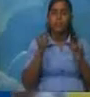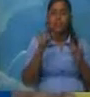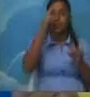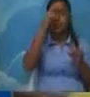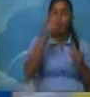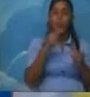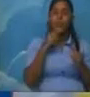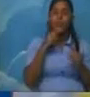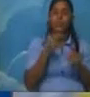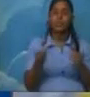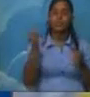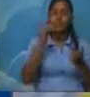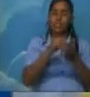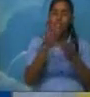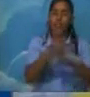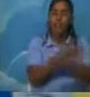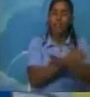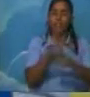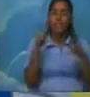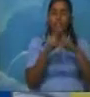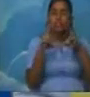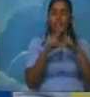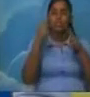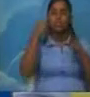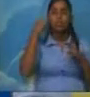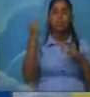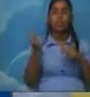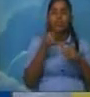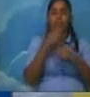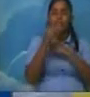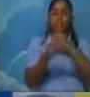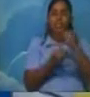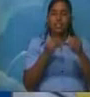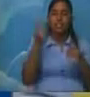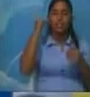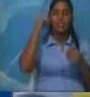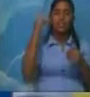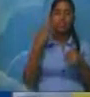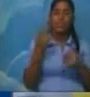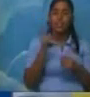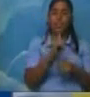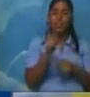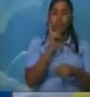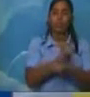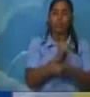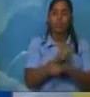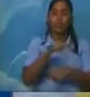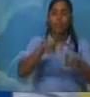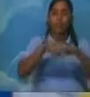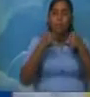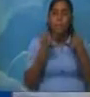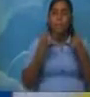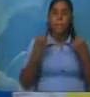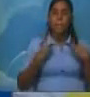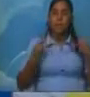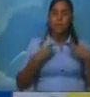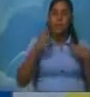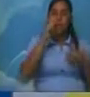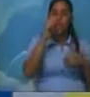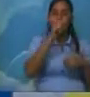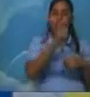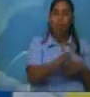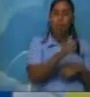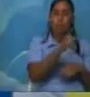padres habían conocido para hacerte saber que no solo de pan vivirá el hombre ese